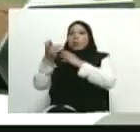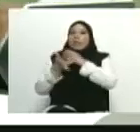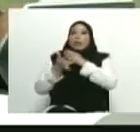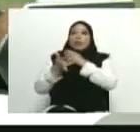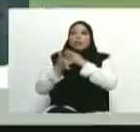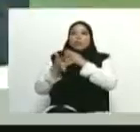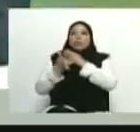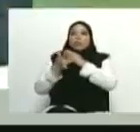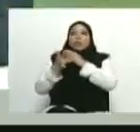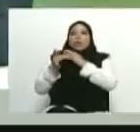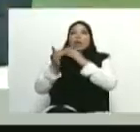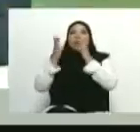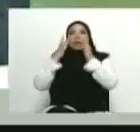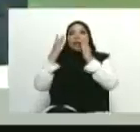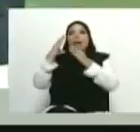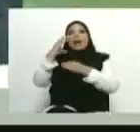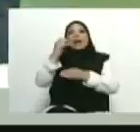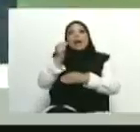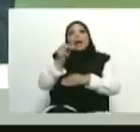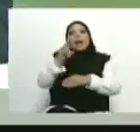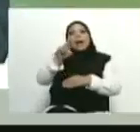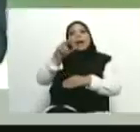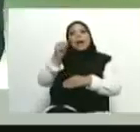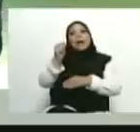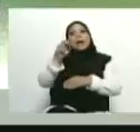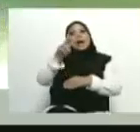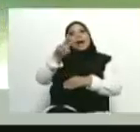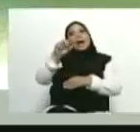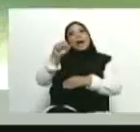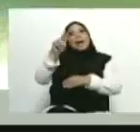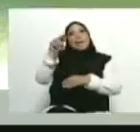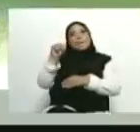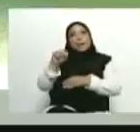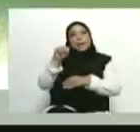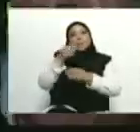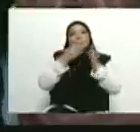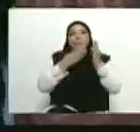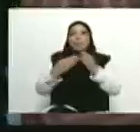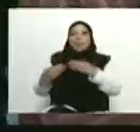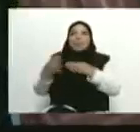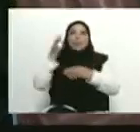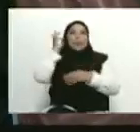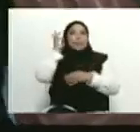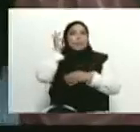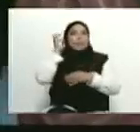Tecnológico Alcarabam del Guárico. Joalí, bienvenida.